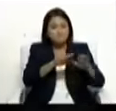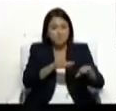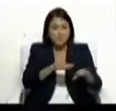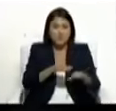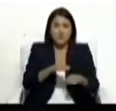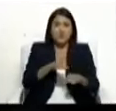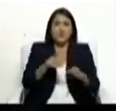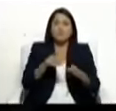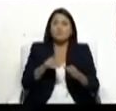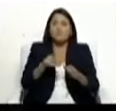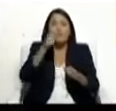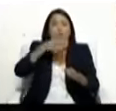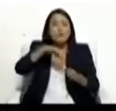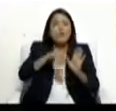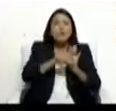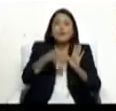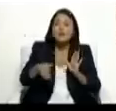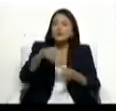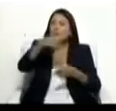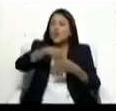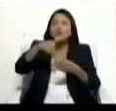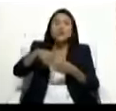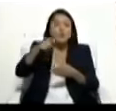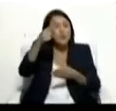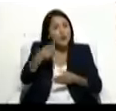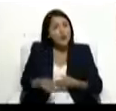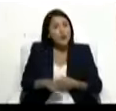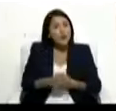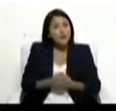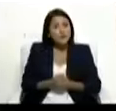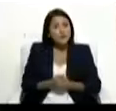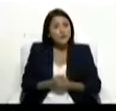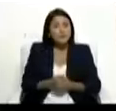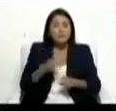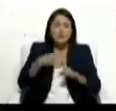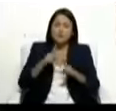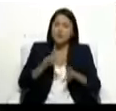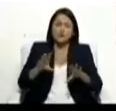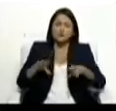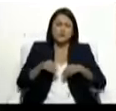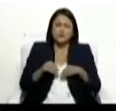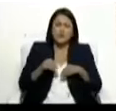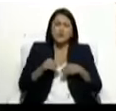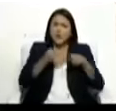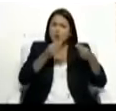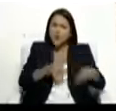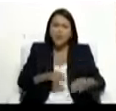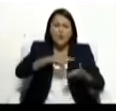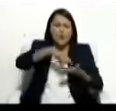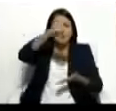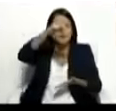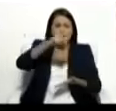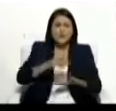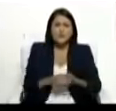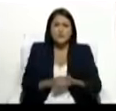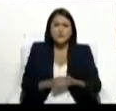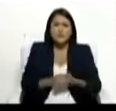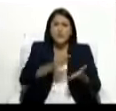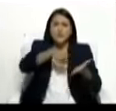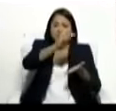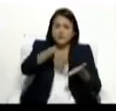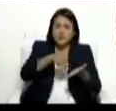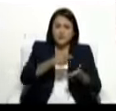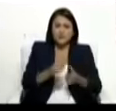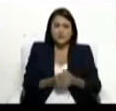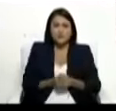elegir. También destacaba que rechazan el fraudulento laudo firmado